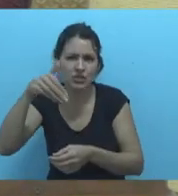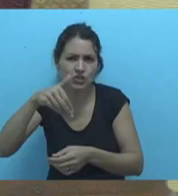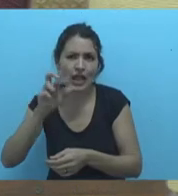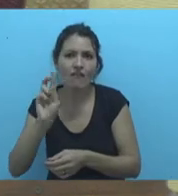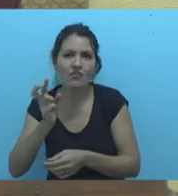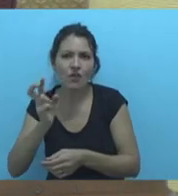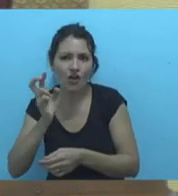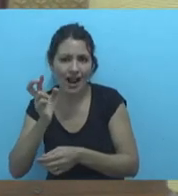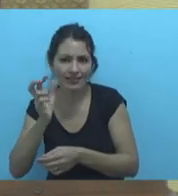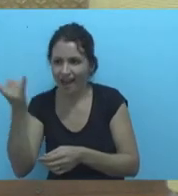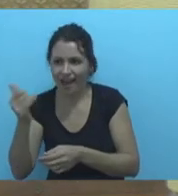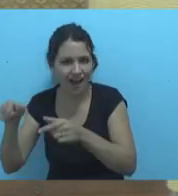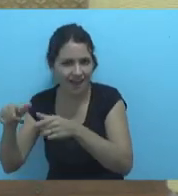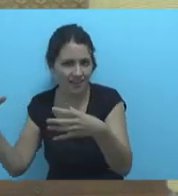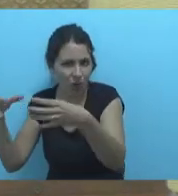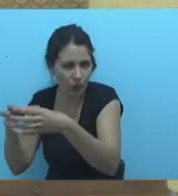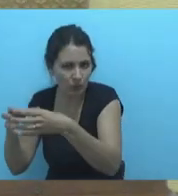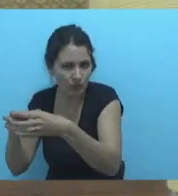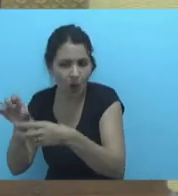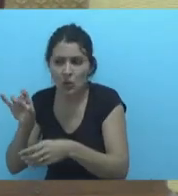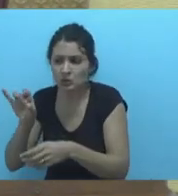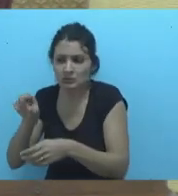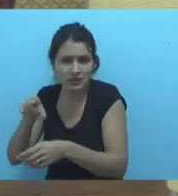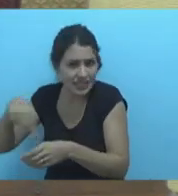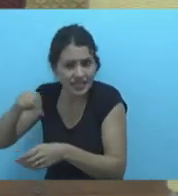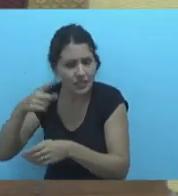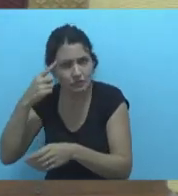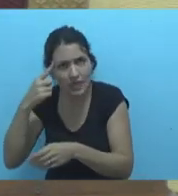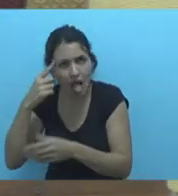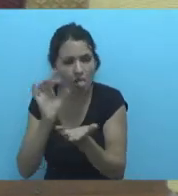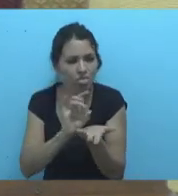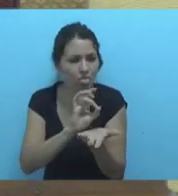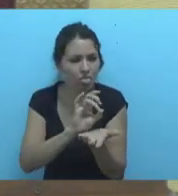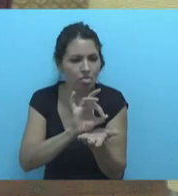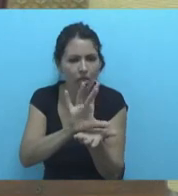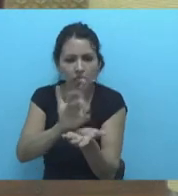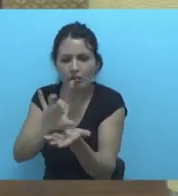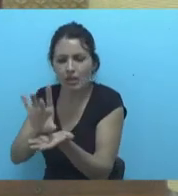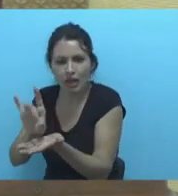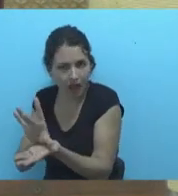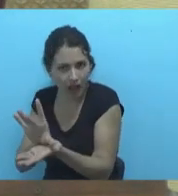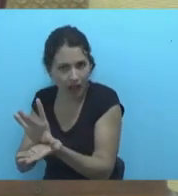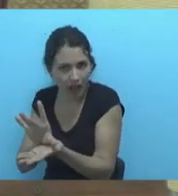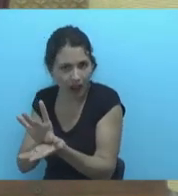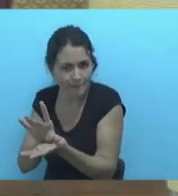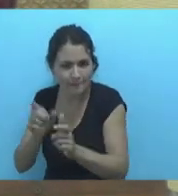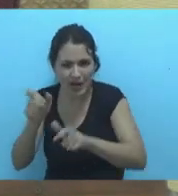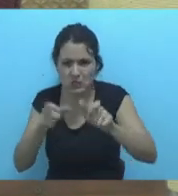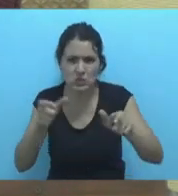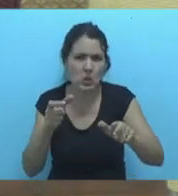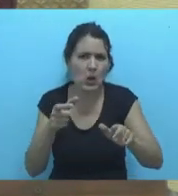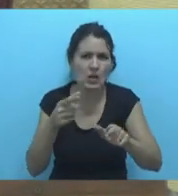Dejar en la calle a gente con más de 40 años pagándole el 20% de la